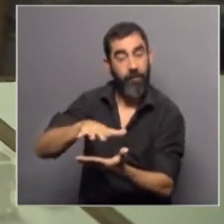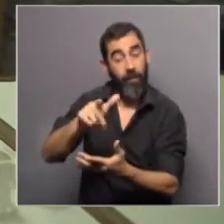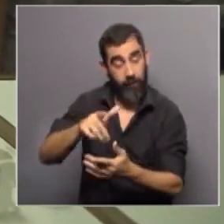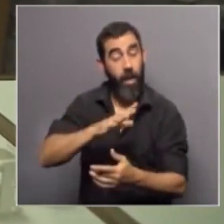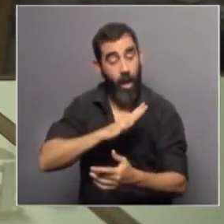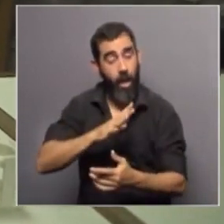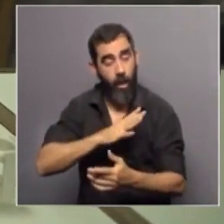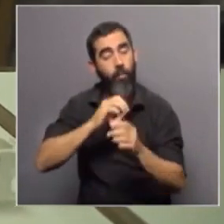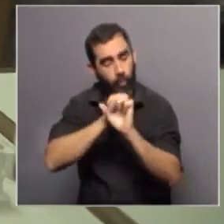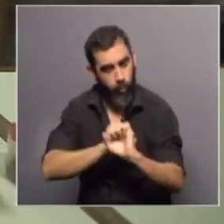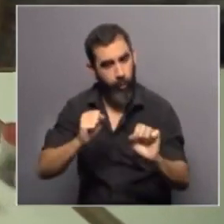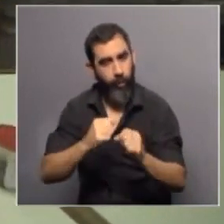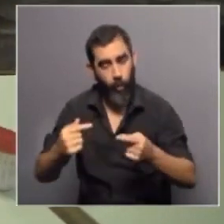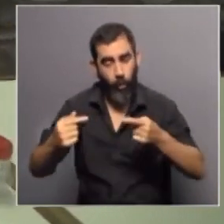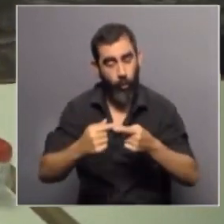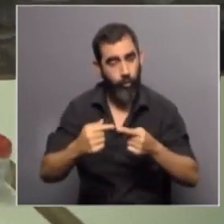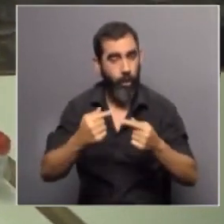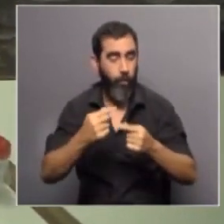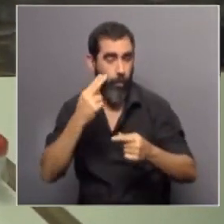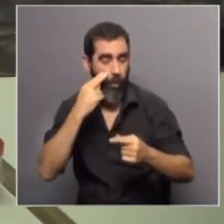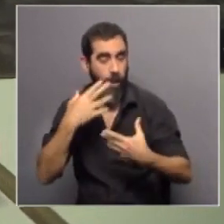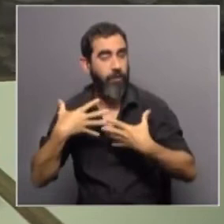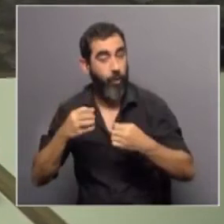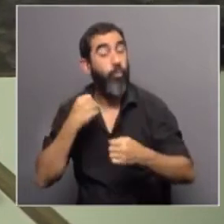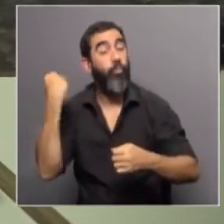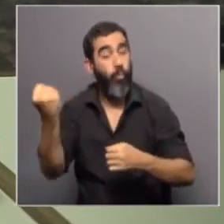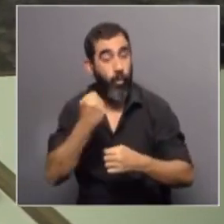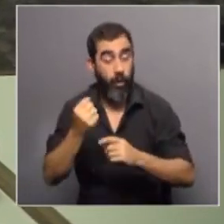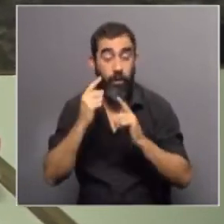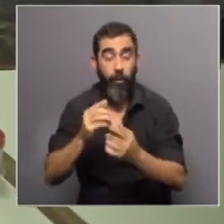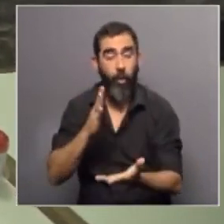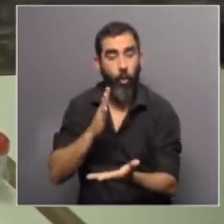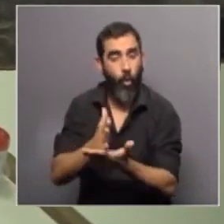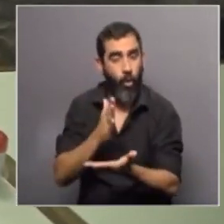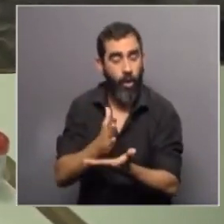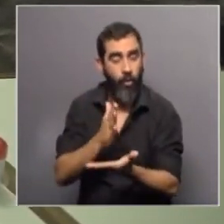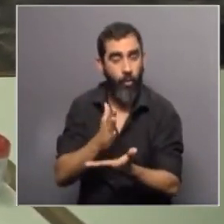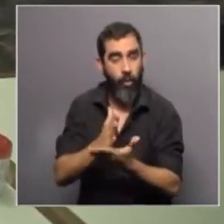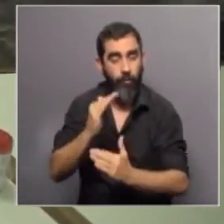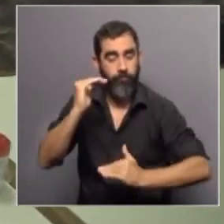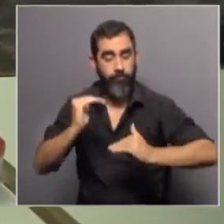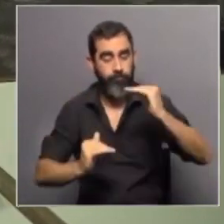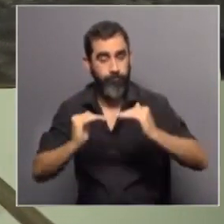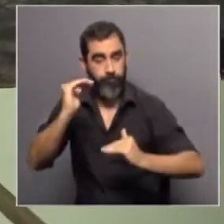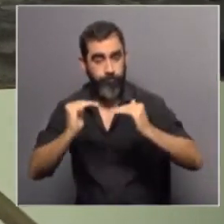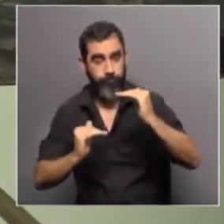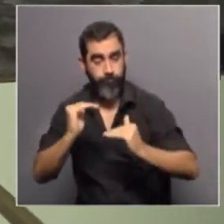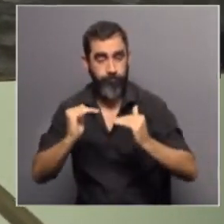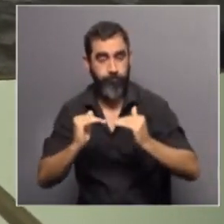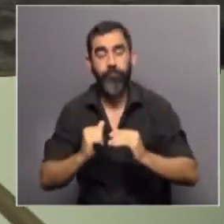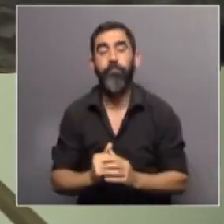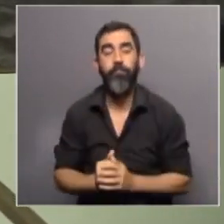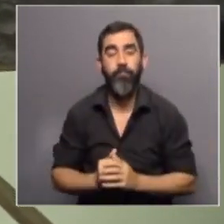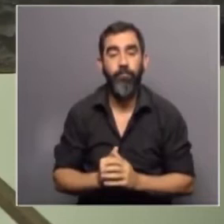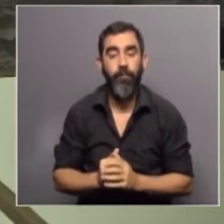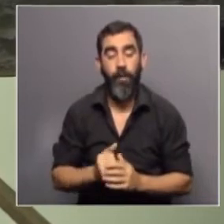tienen capacidades antioxidantes muy importantes, que además colaboran con mantener el equilibrio en